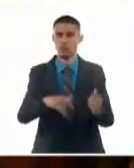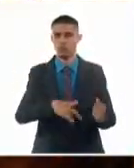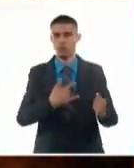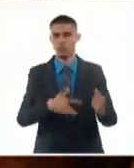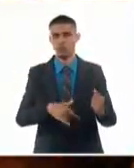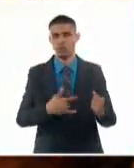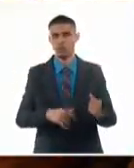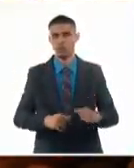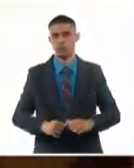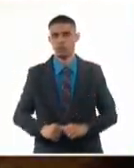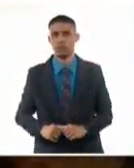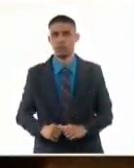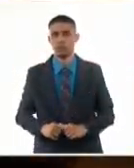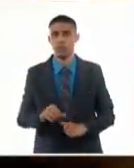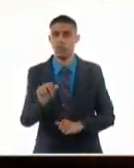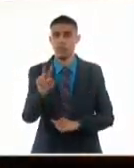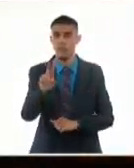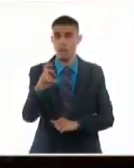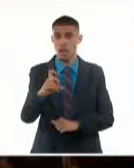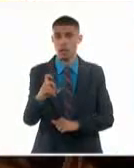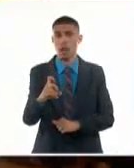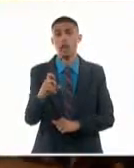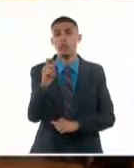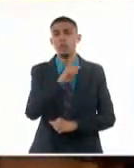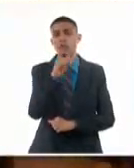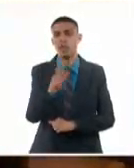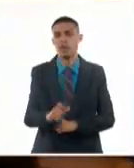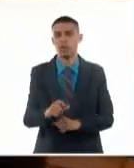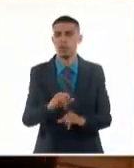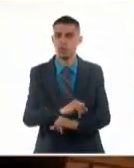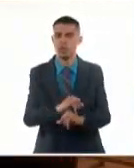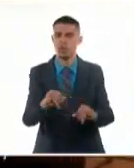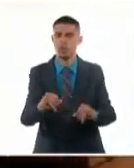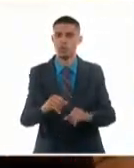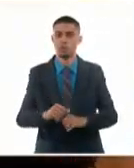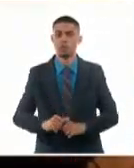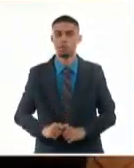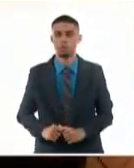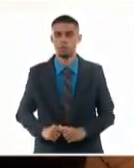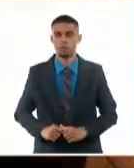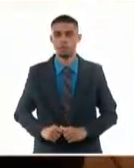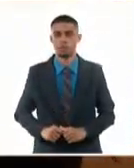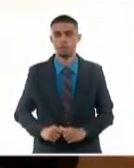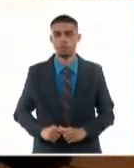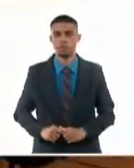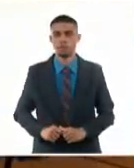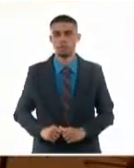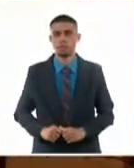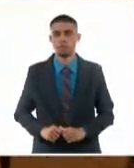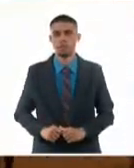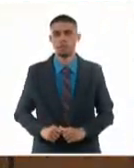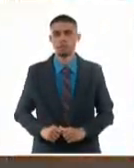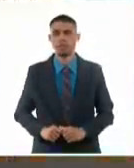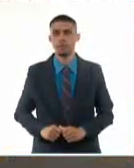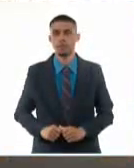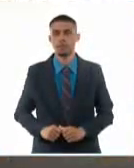Cubana. Desde Villa Clara, Raúl Nogués e Hilda Cárdenas Conlledo, Canal Cubano de